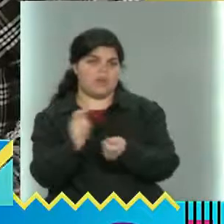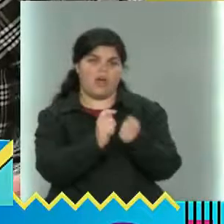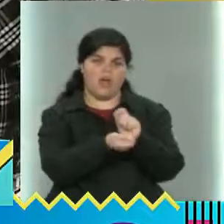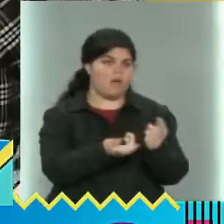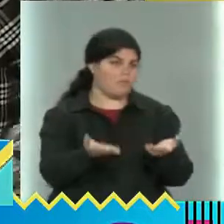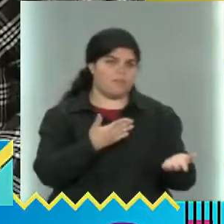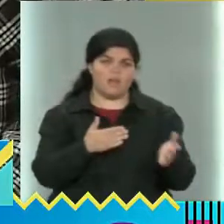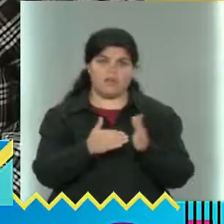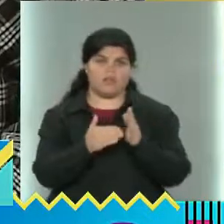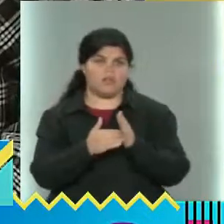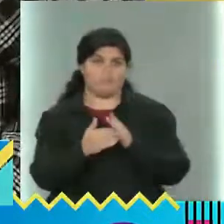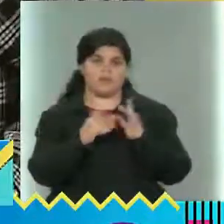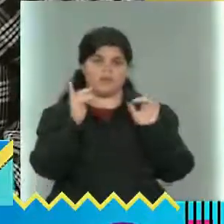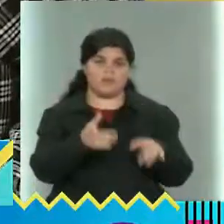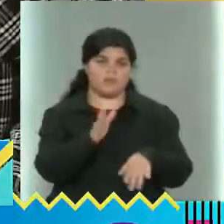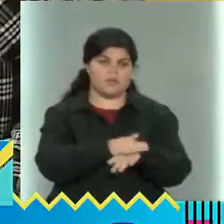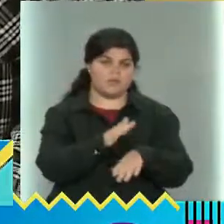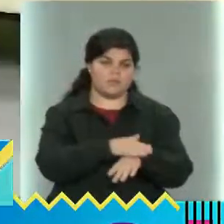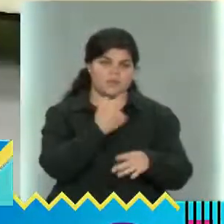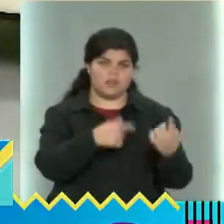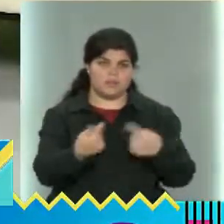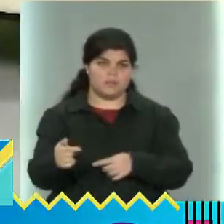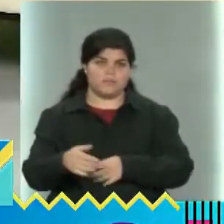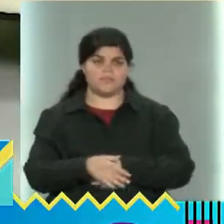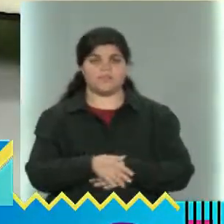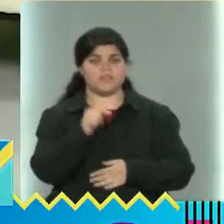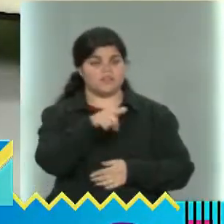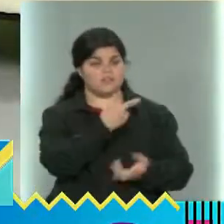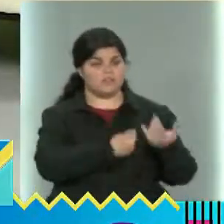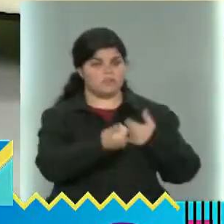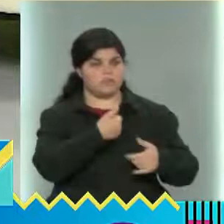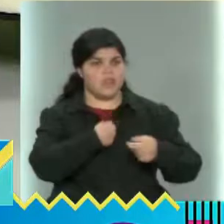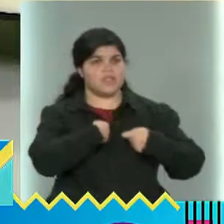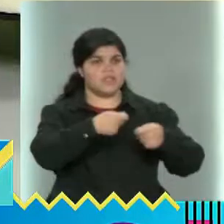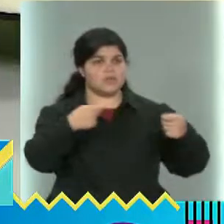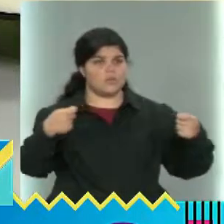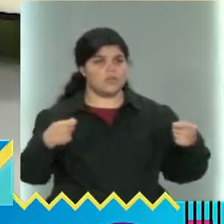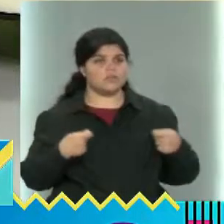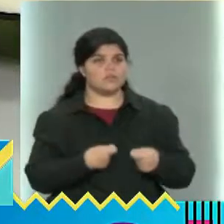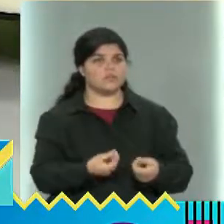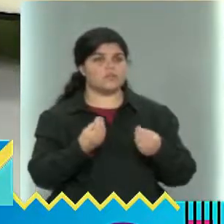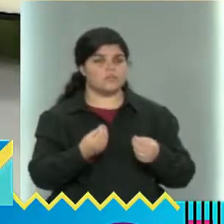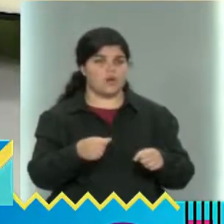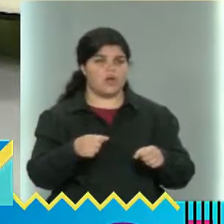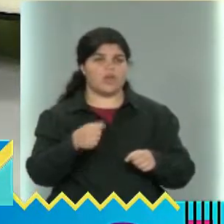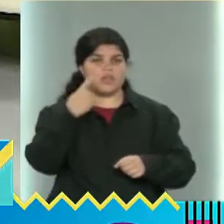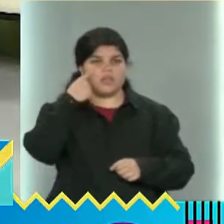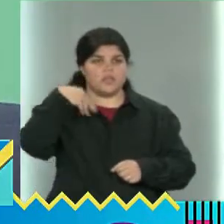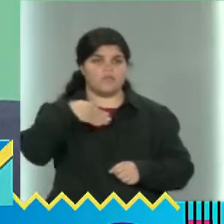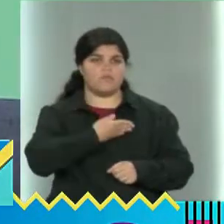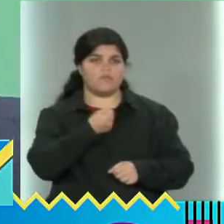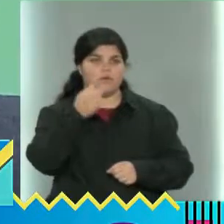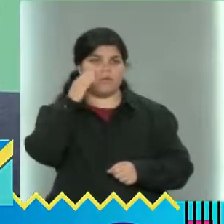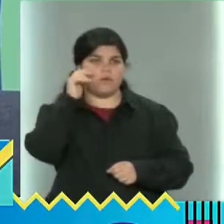los autores y las voces que se hacen cargo del momento. En esto de circulación, para rescatarlo, hay una nota en Infobae que la comentábamos fuera del aire, pero